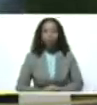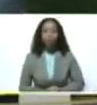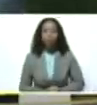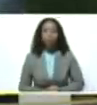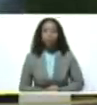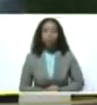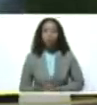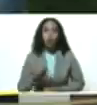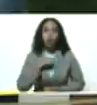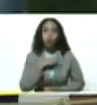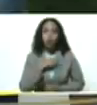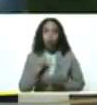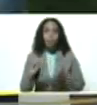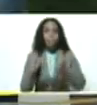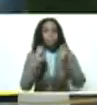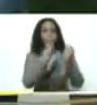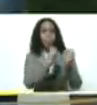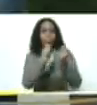Hemos debatido